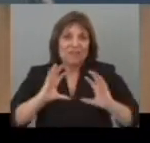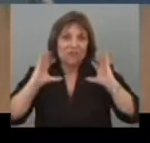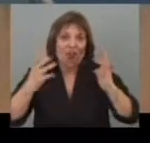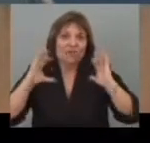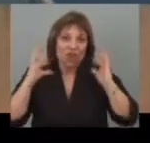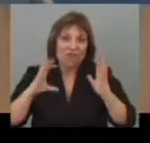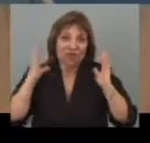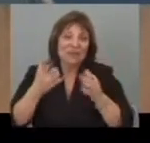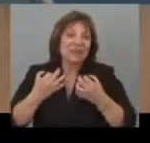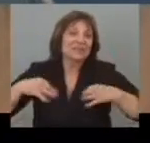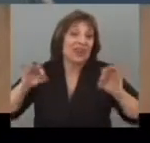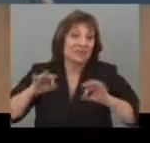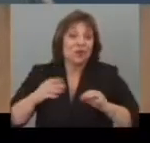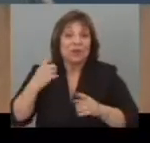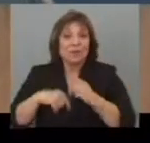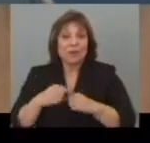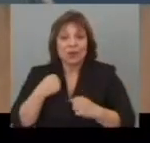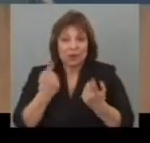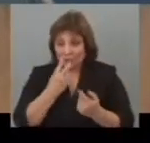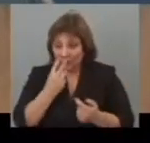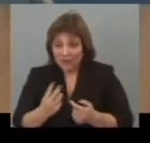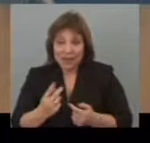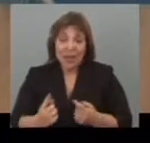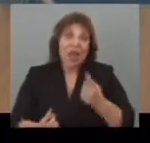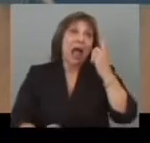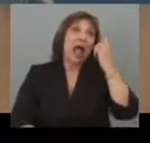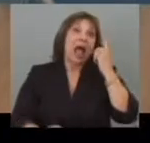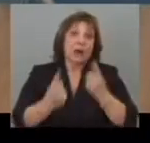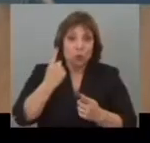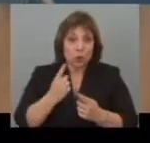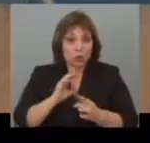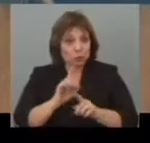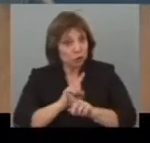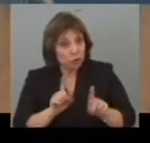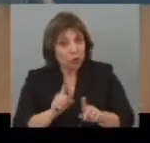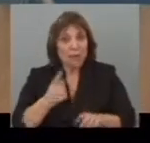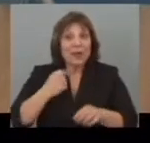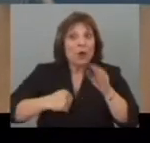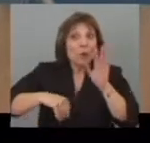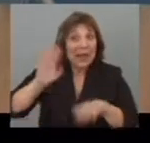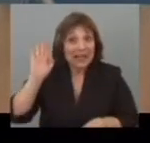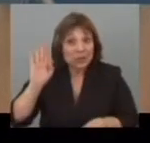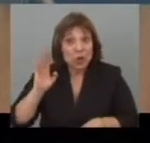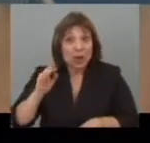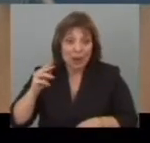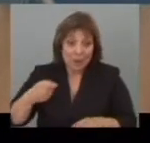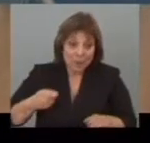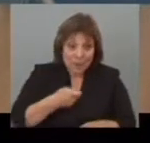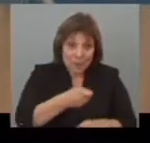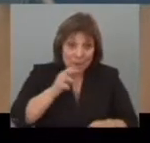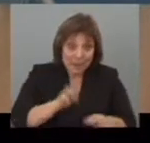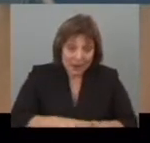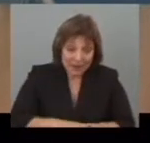violencia. Nosotros consideramos que, salvo excepciones, la mayoría de los casos que llegan al homicidio o a la